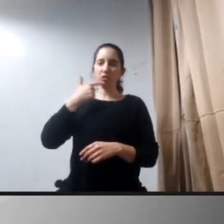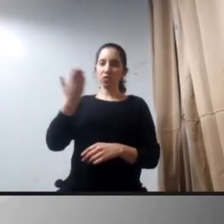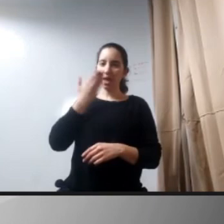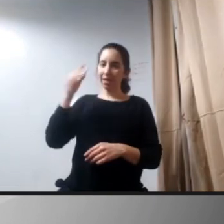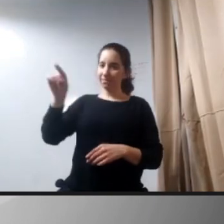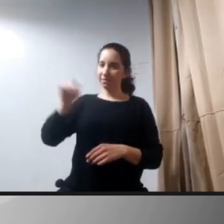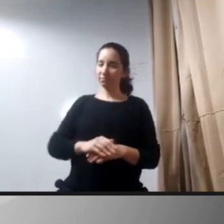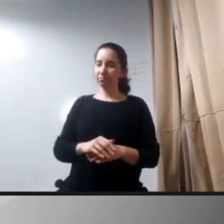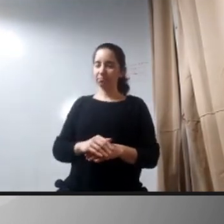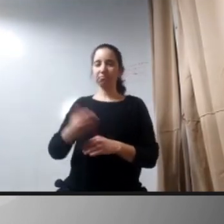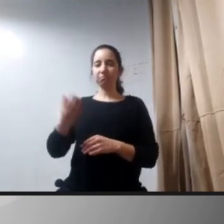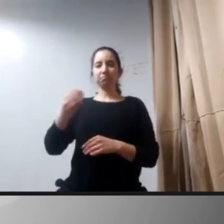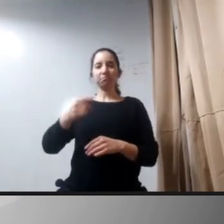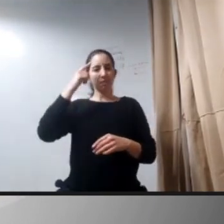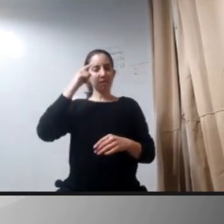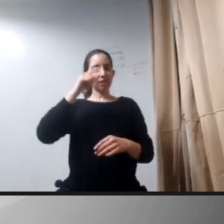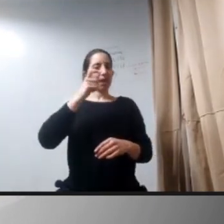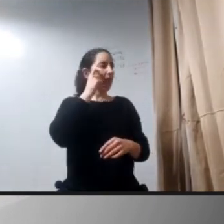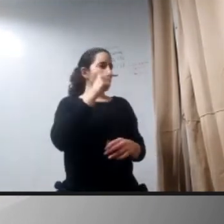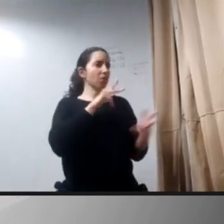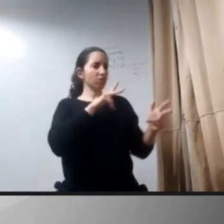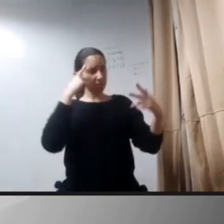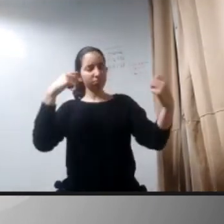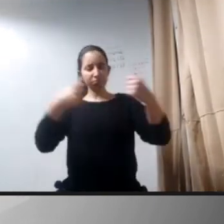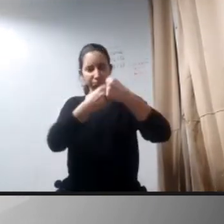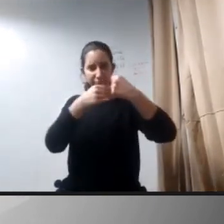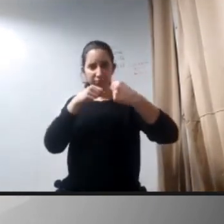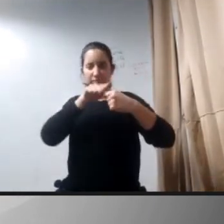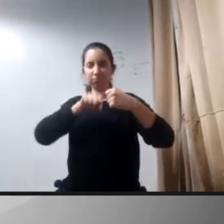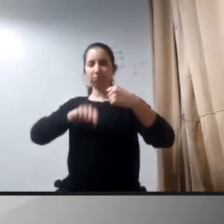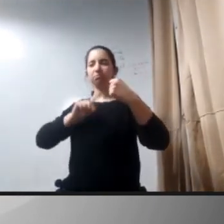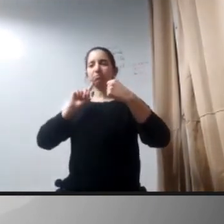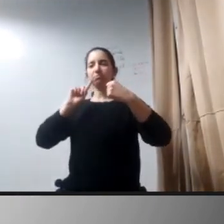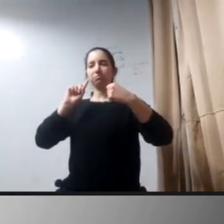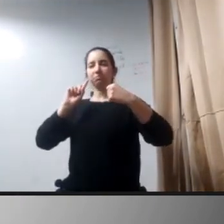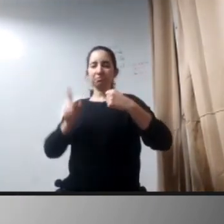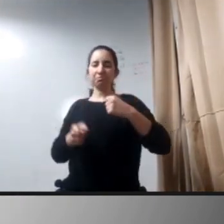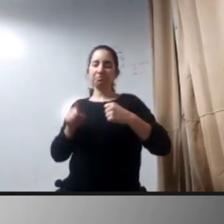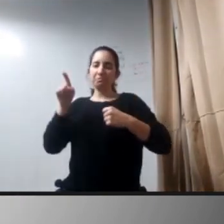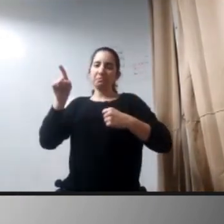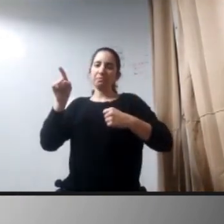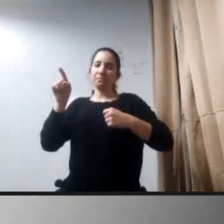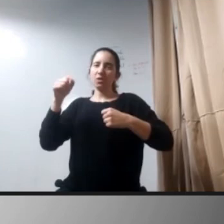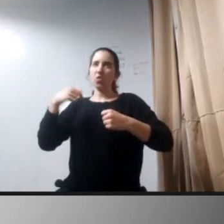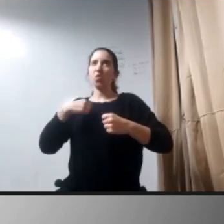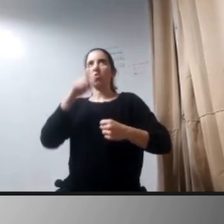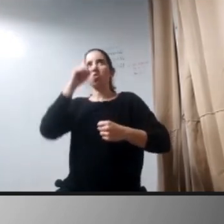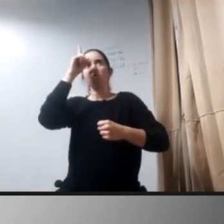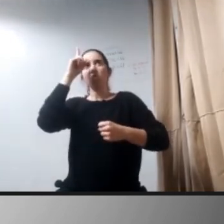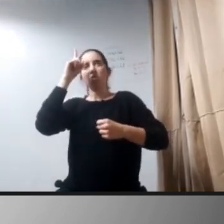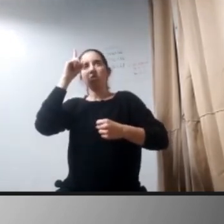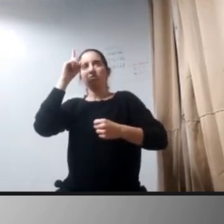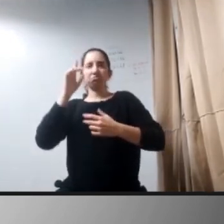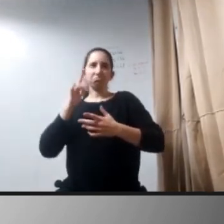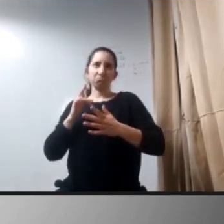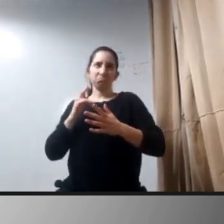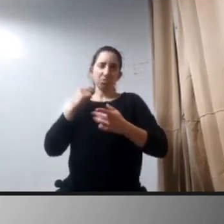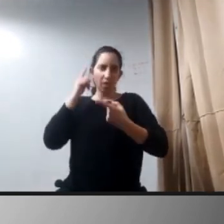quiero decir que estoy de acuerdo con lo que dijo Carlos, que de alguna manera, yo soy ateo, pero estoy de acuerdo con